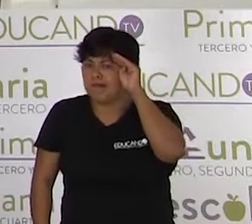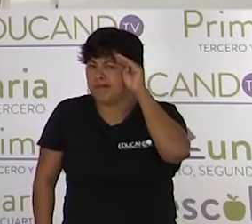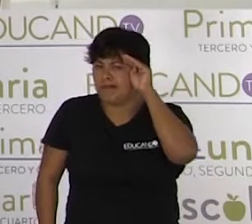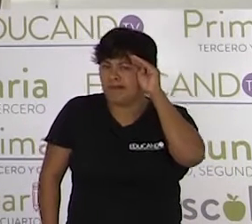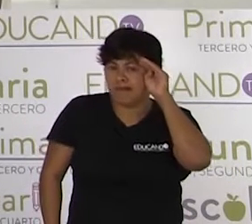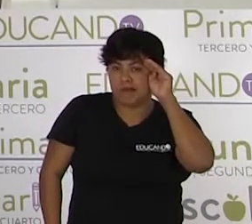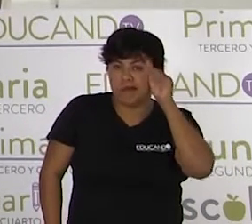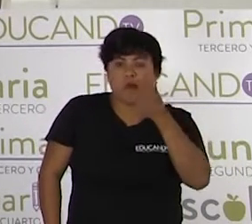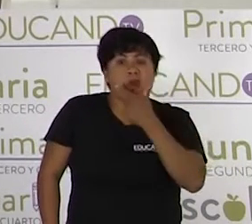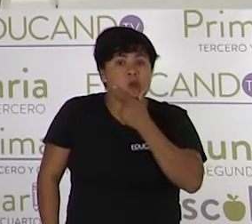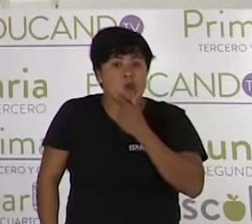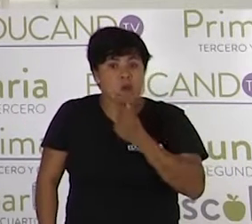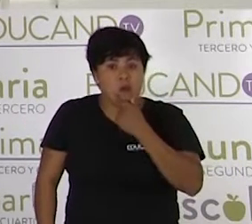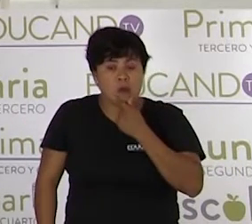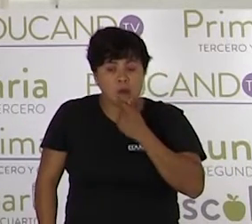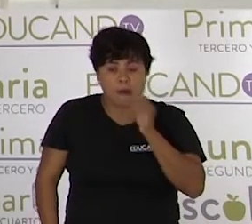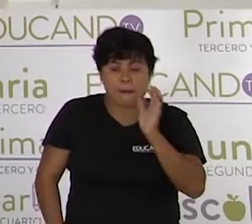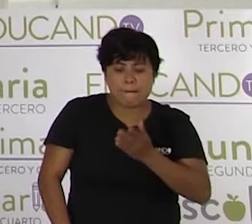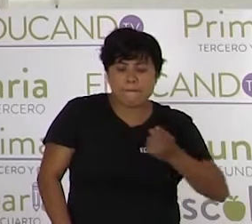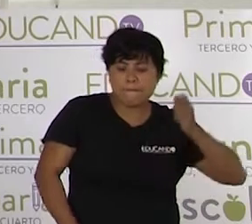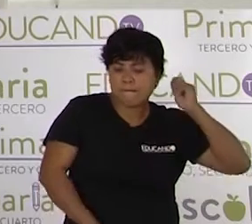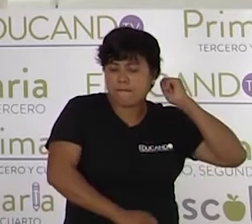Entonces el hombre le dio un golpe,